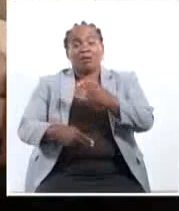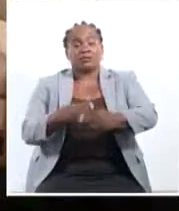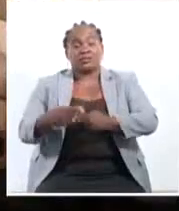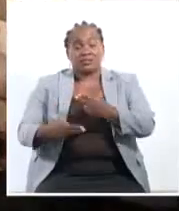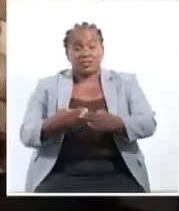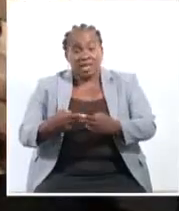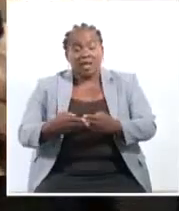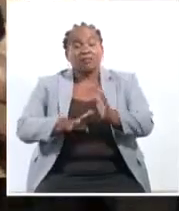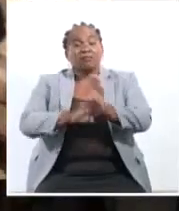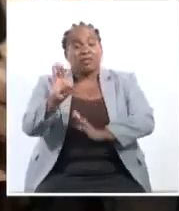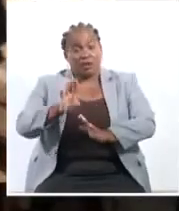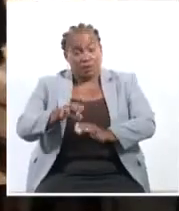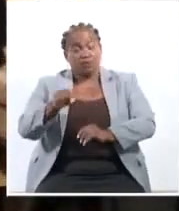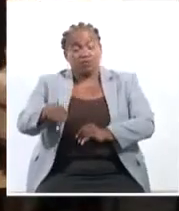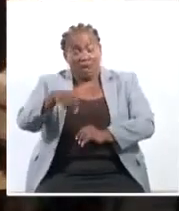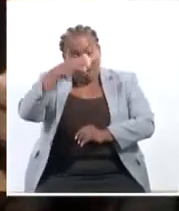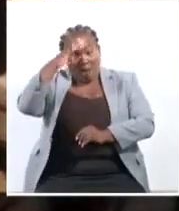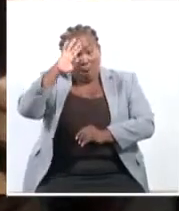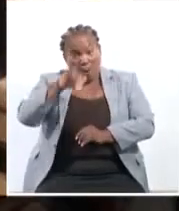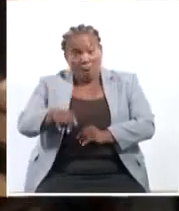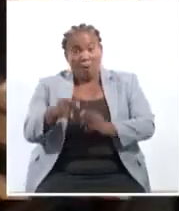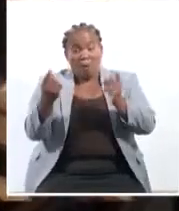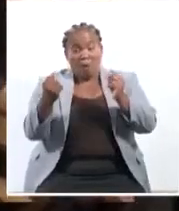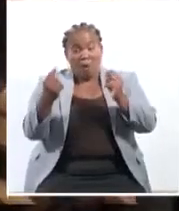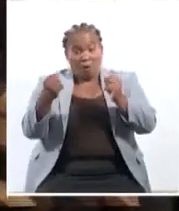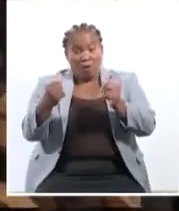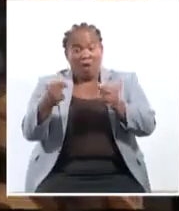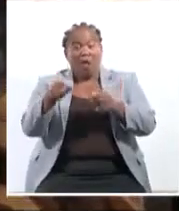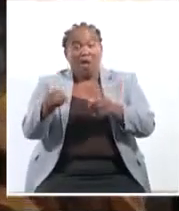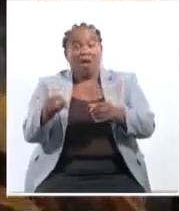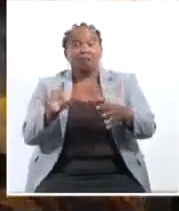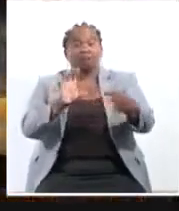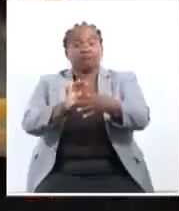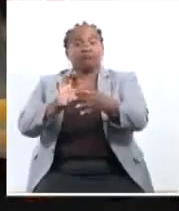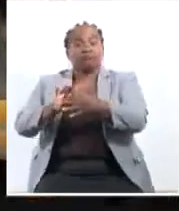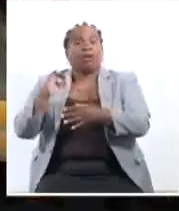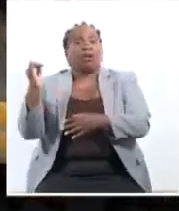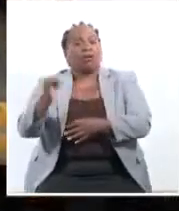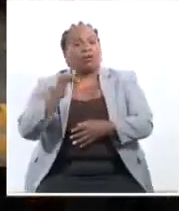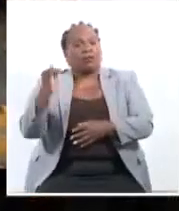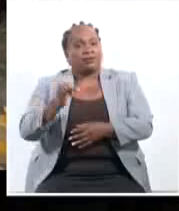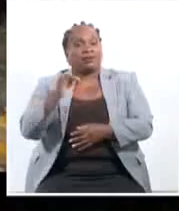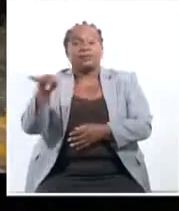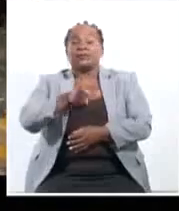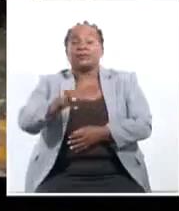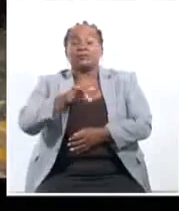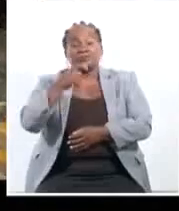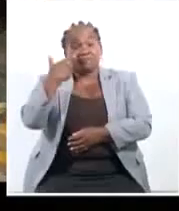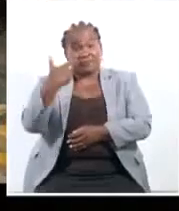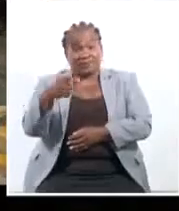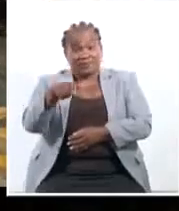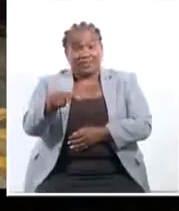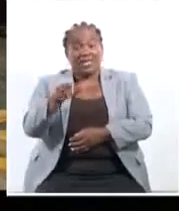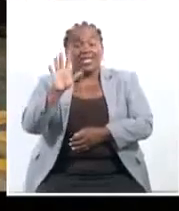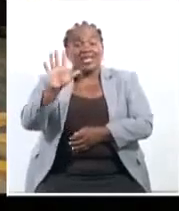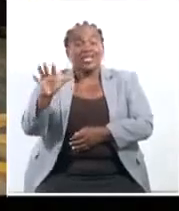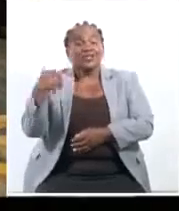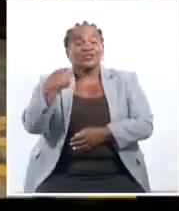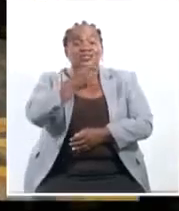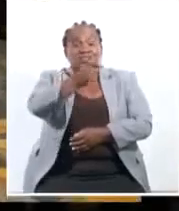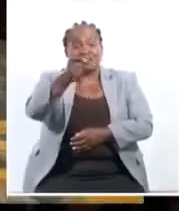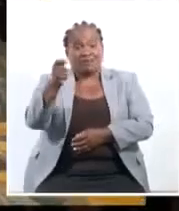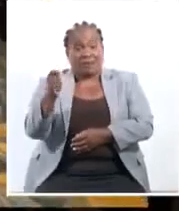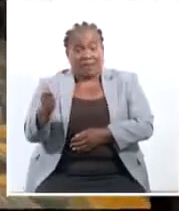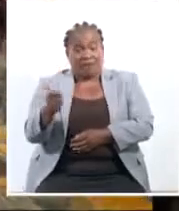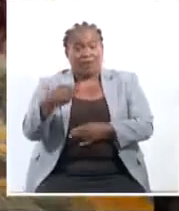la economía del país diversificarla conectarla con la internacional Asimismo resaltó en Este quinto seminario teórico